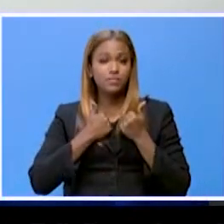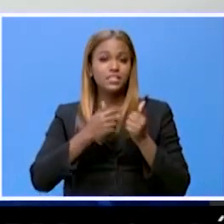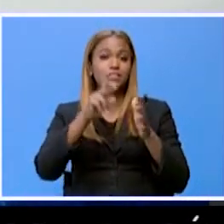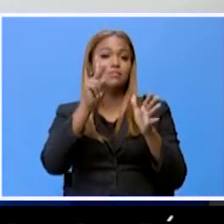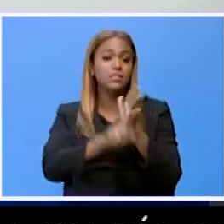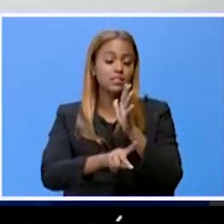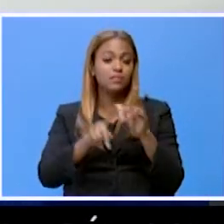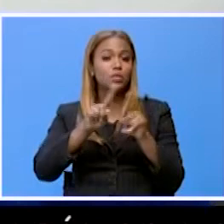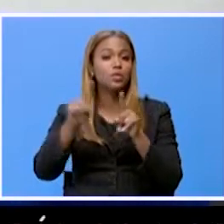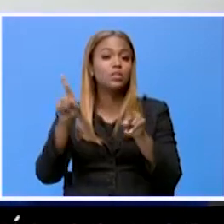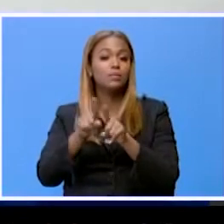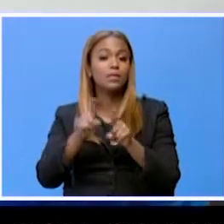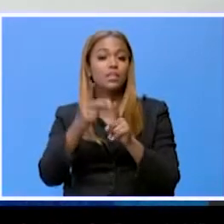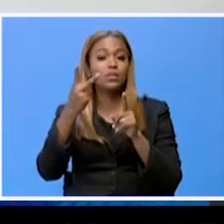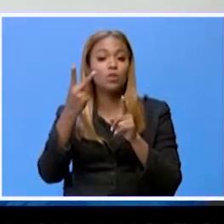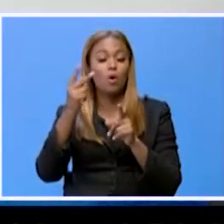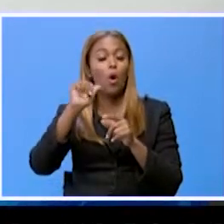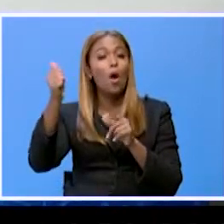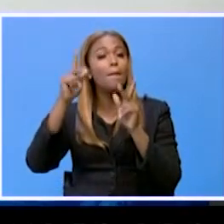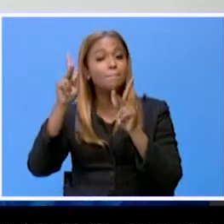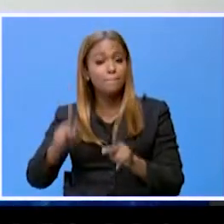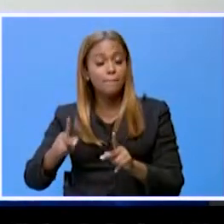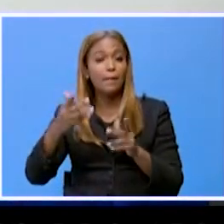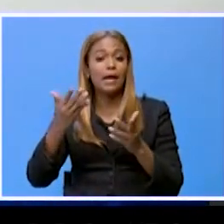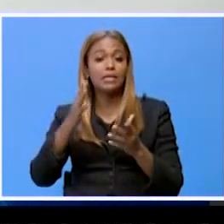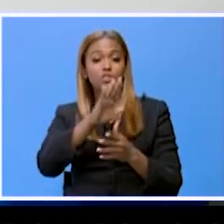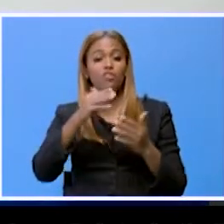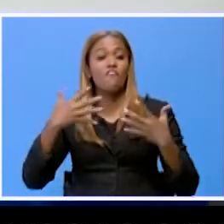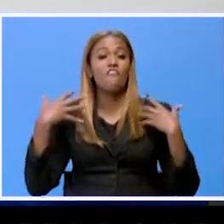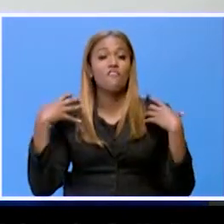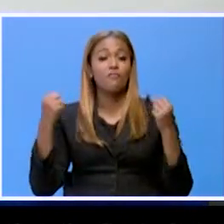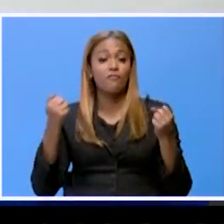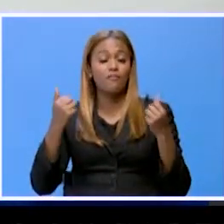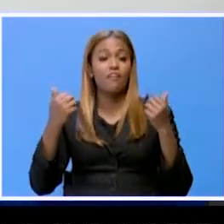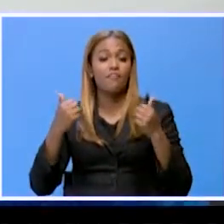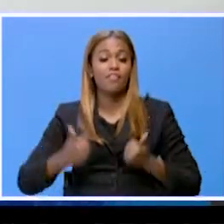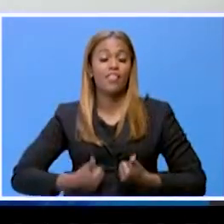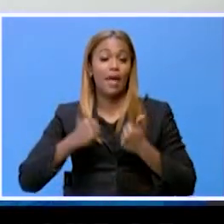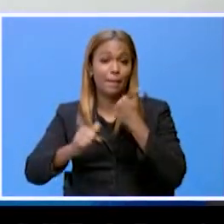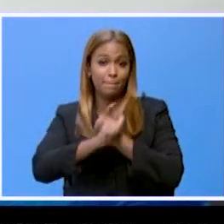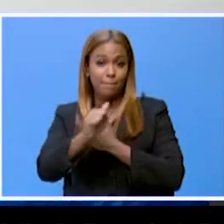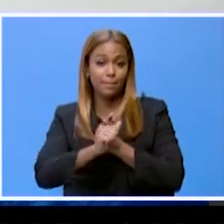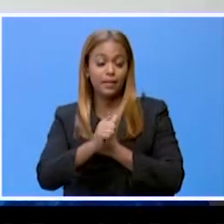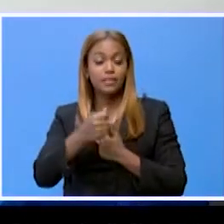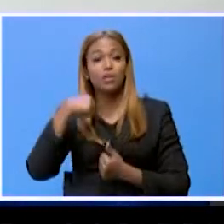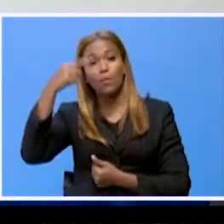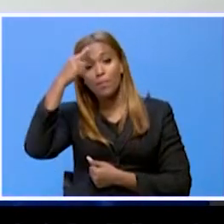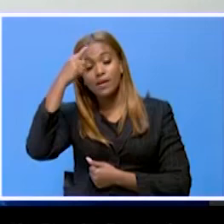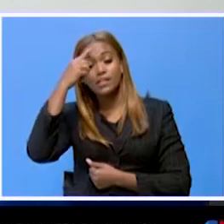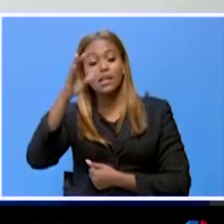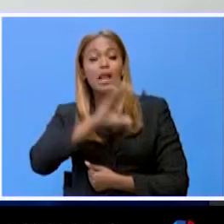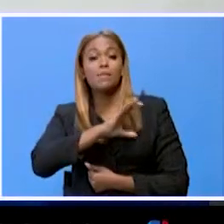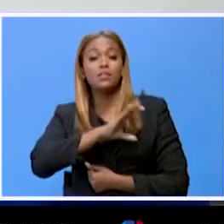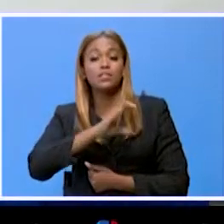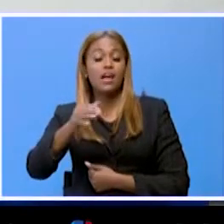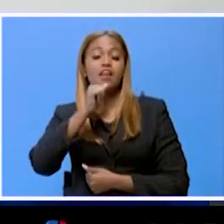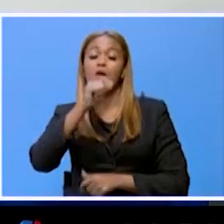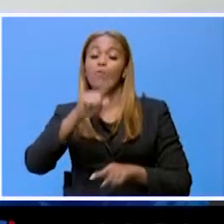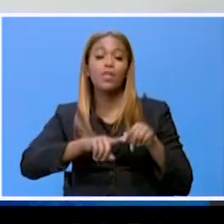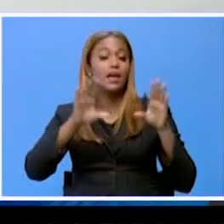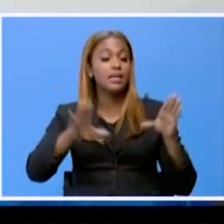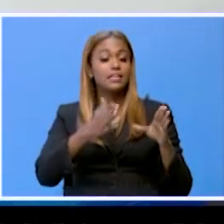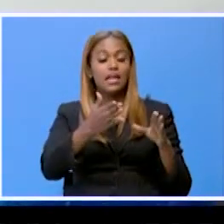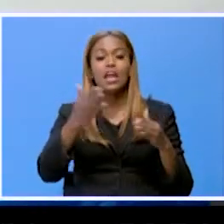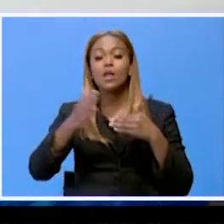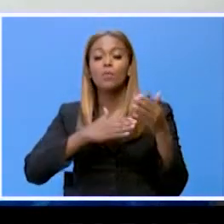eliminada, pero también hay 2 personas heridas. Creemos que la policía dominicana no debe actuar de esa manera, aún con los delincuentes. Deben tener